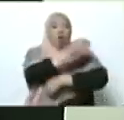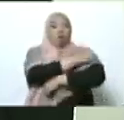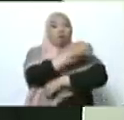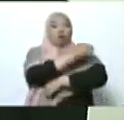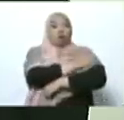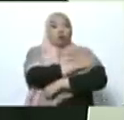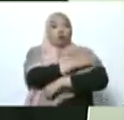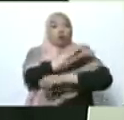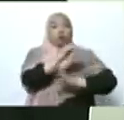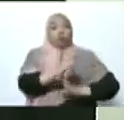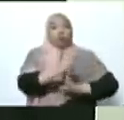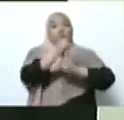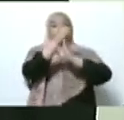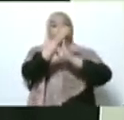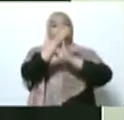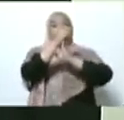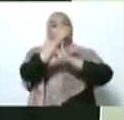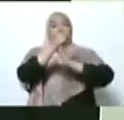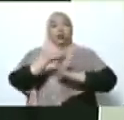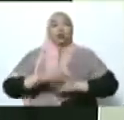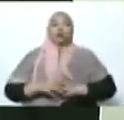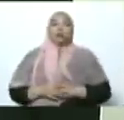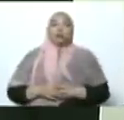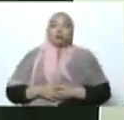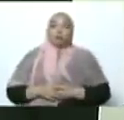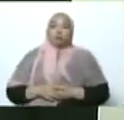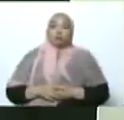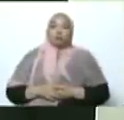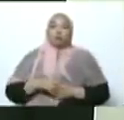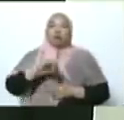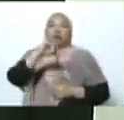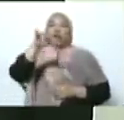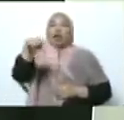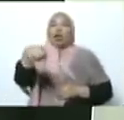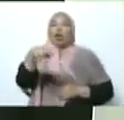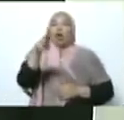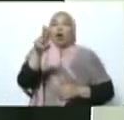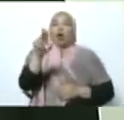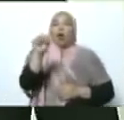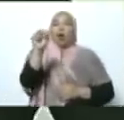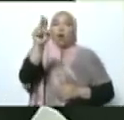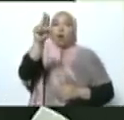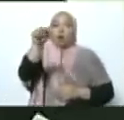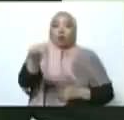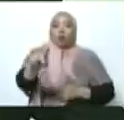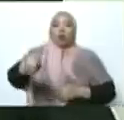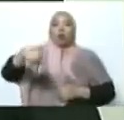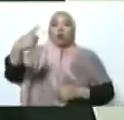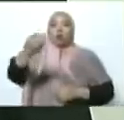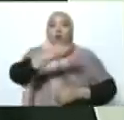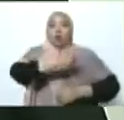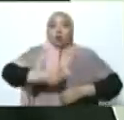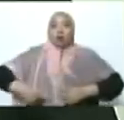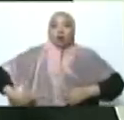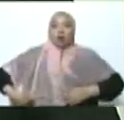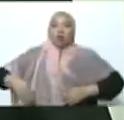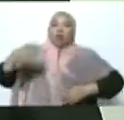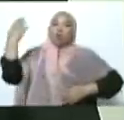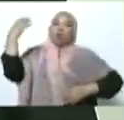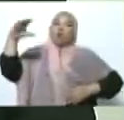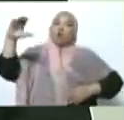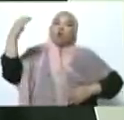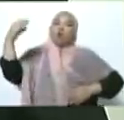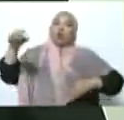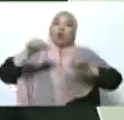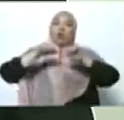venezolana pedía, concretamente Juan Pablo Guanipa, pedía que el próximo presidente que fuera electo en Colombia continuara